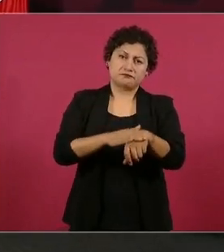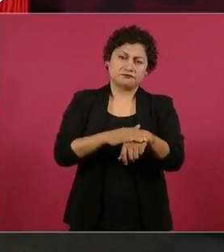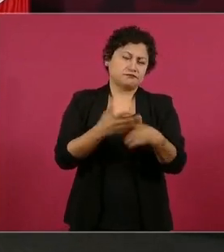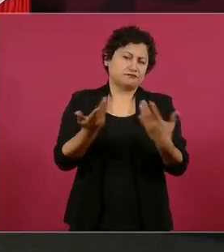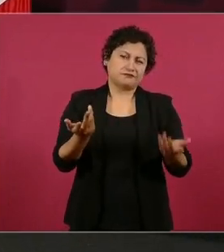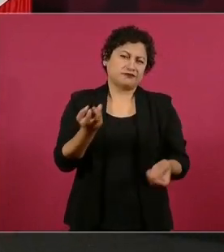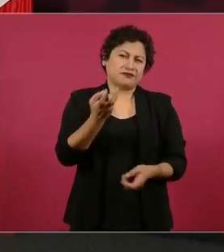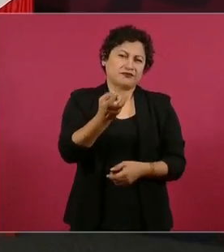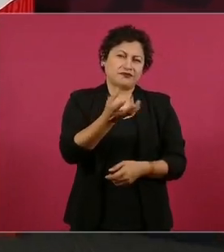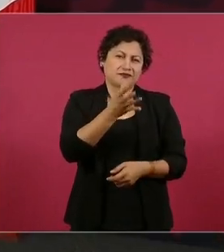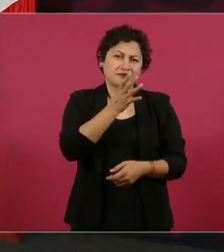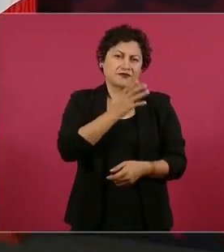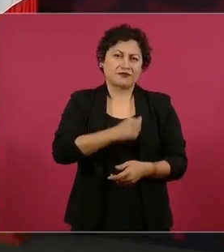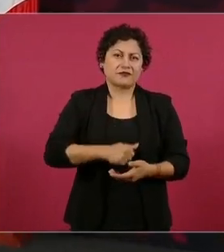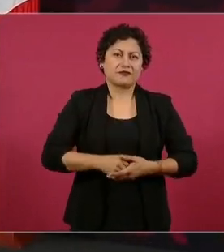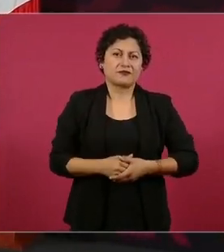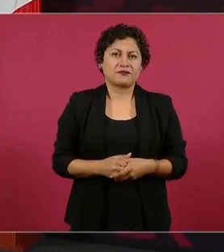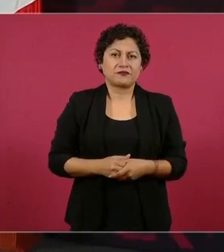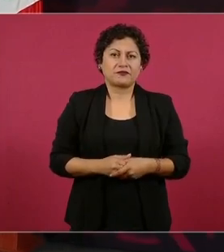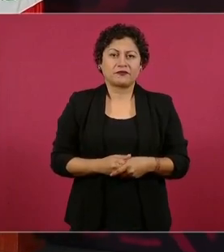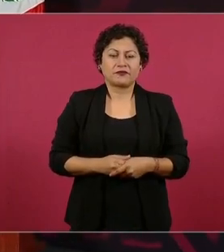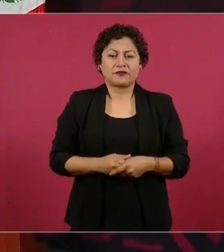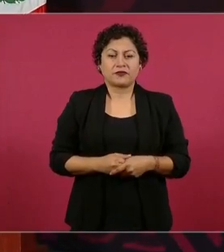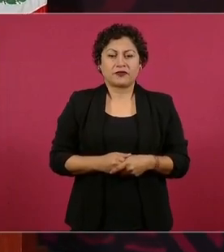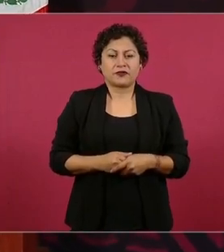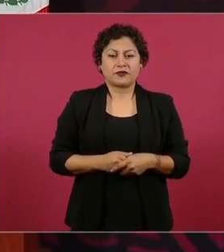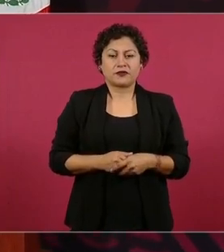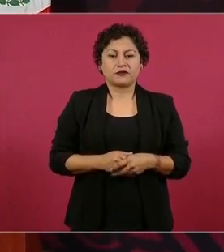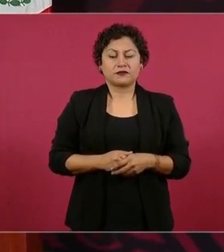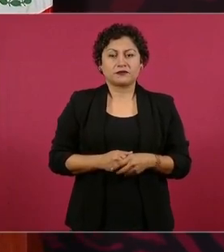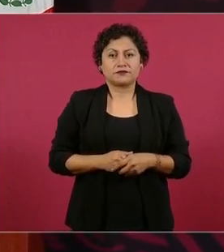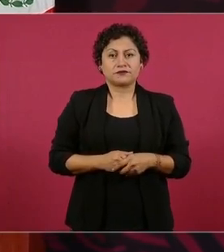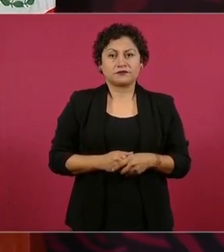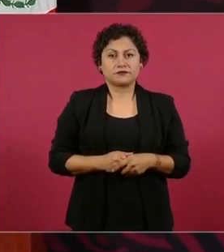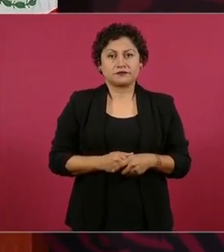transitar, aun cuando